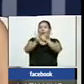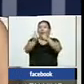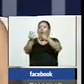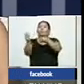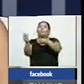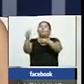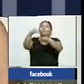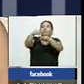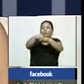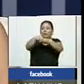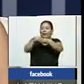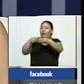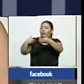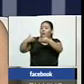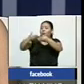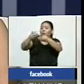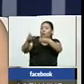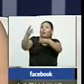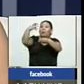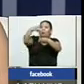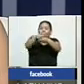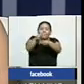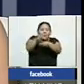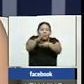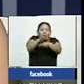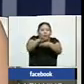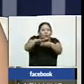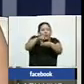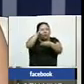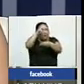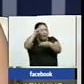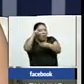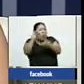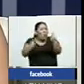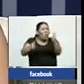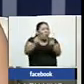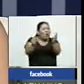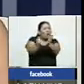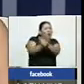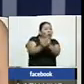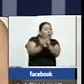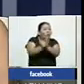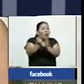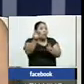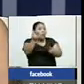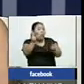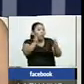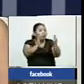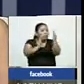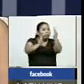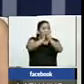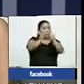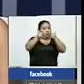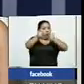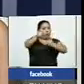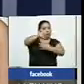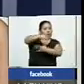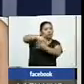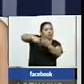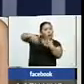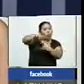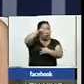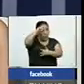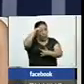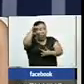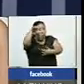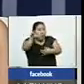de varias generaciones en un mismo espacio de trabajo. Pero, ¿cuáles son las dificultades y los retos para generar un buen clima laboral? De esto